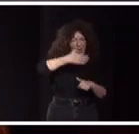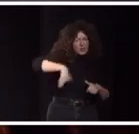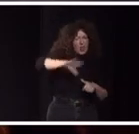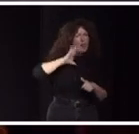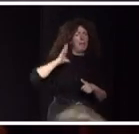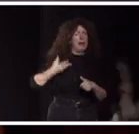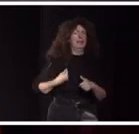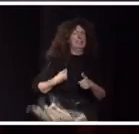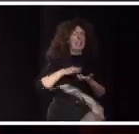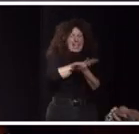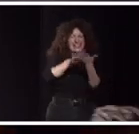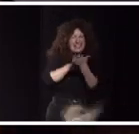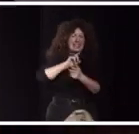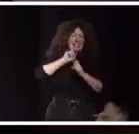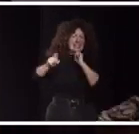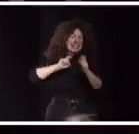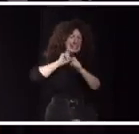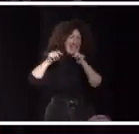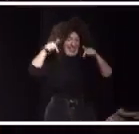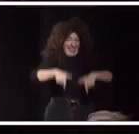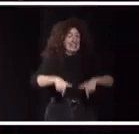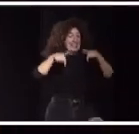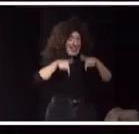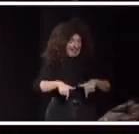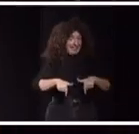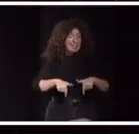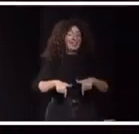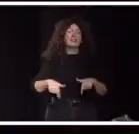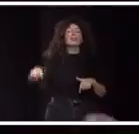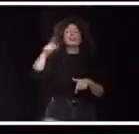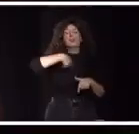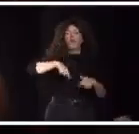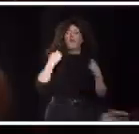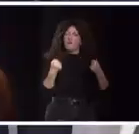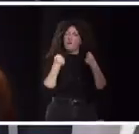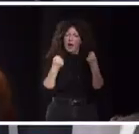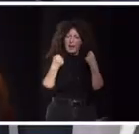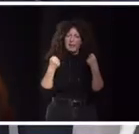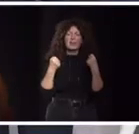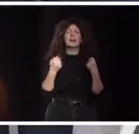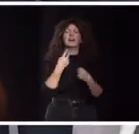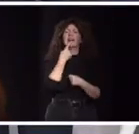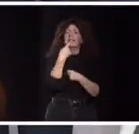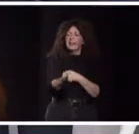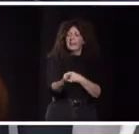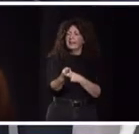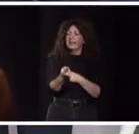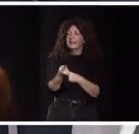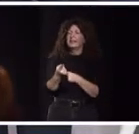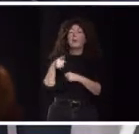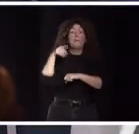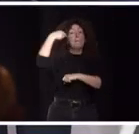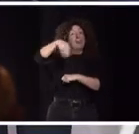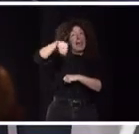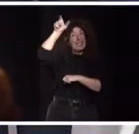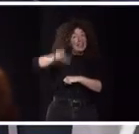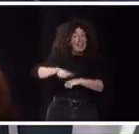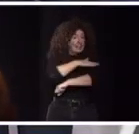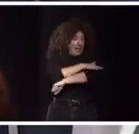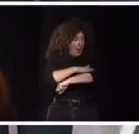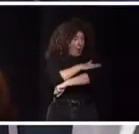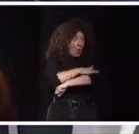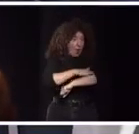Palestina. Desde aquí y con toda nuestra fuerza quiero decirle al presidente del Gobierno